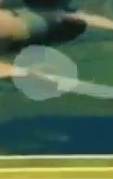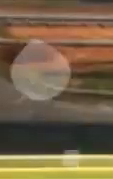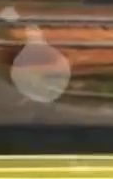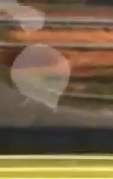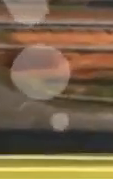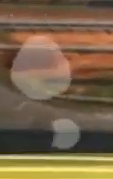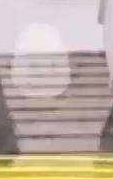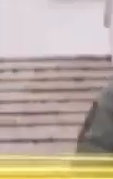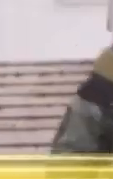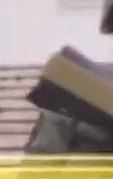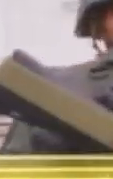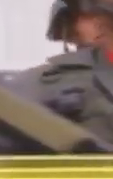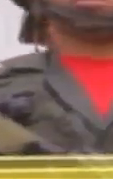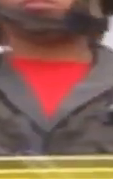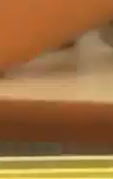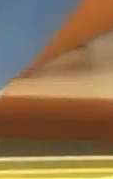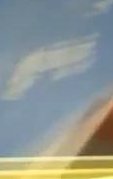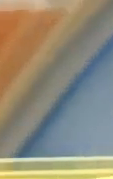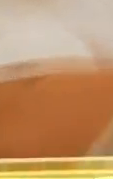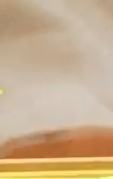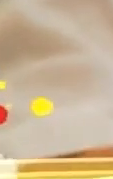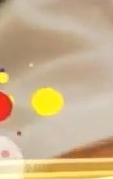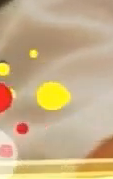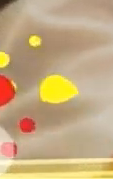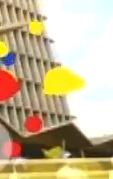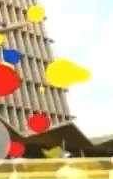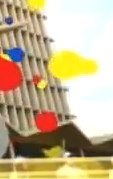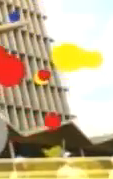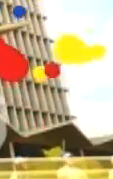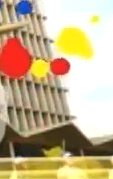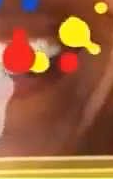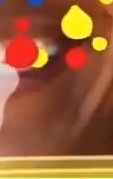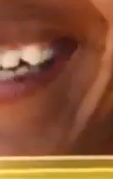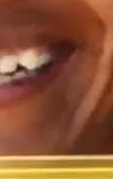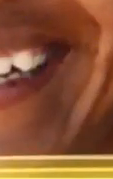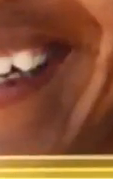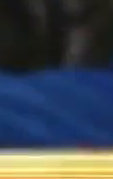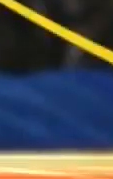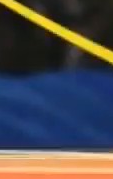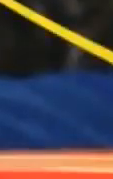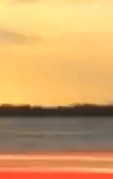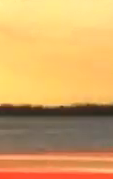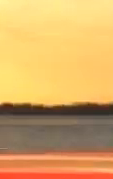Ha culminado esta transmisión conjunta de radio y televisión.